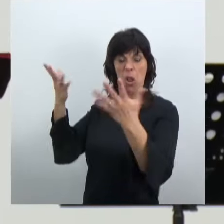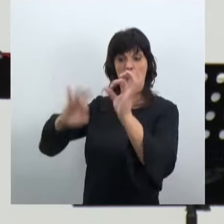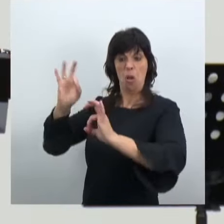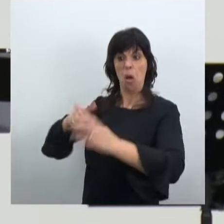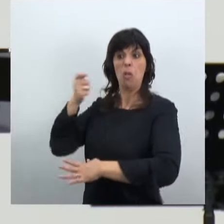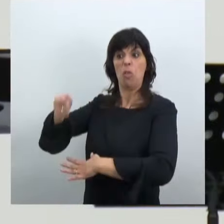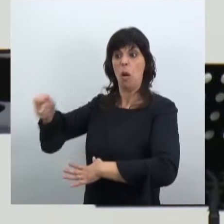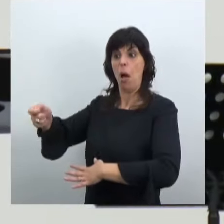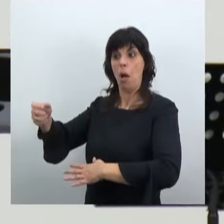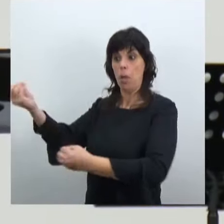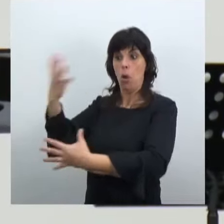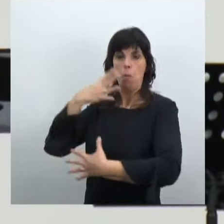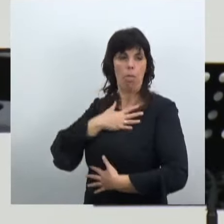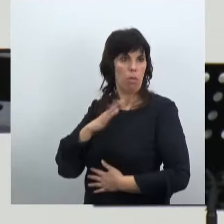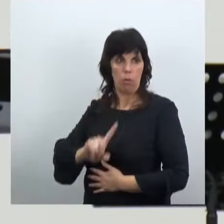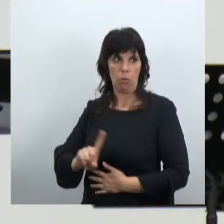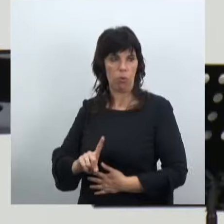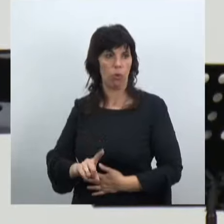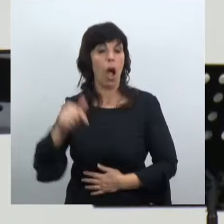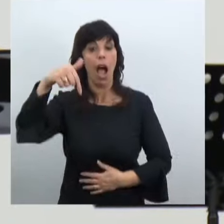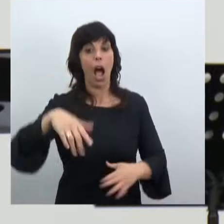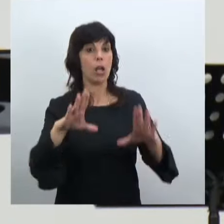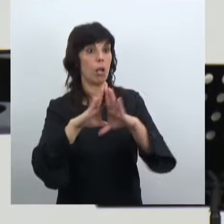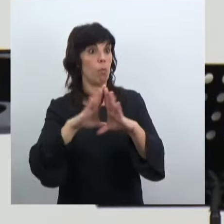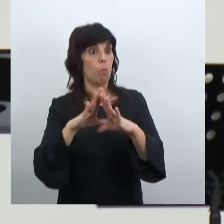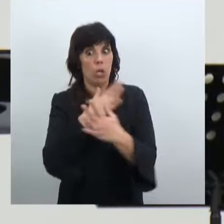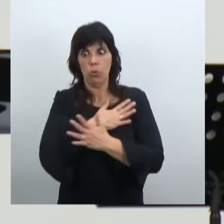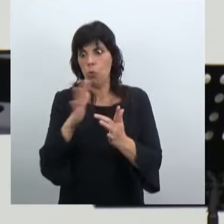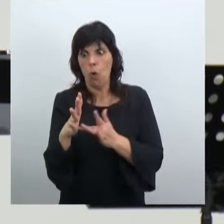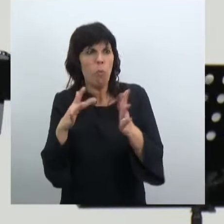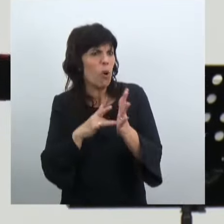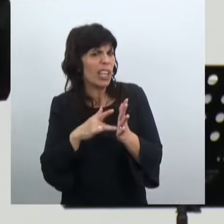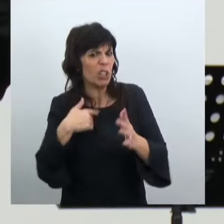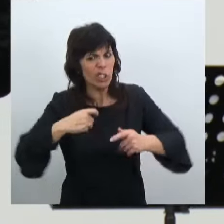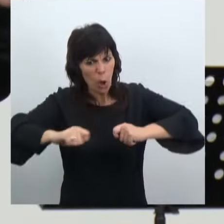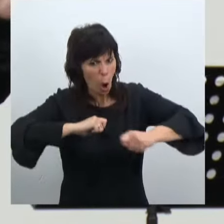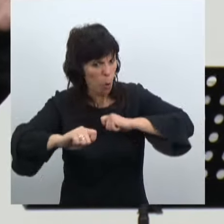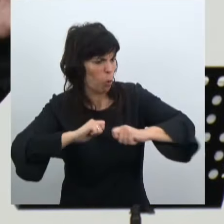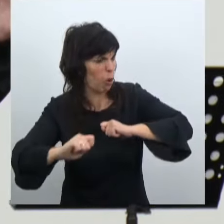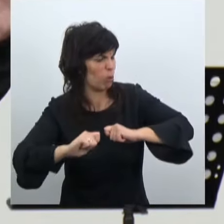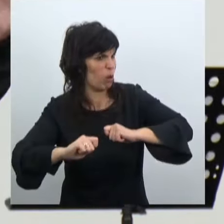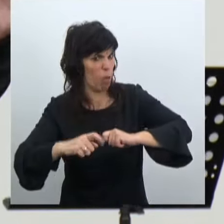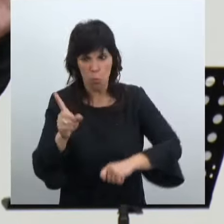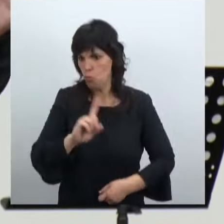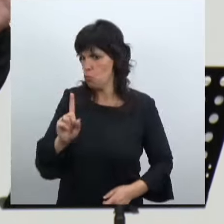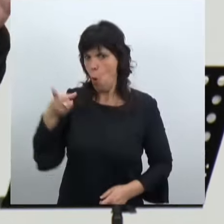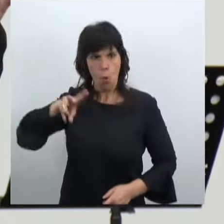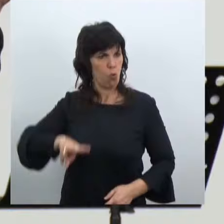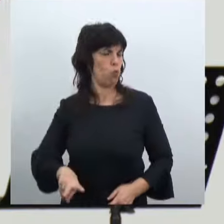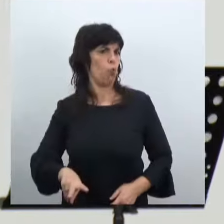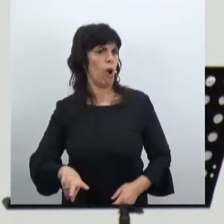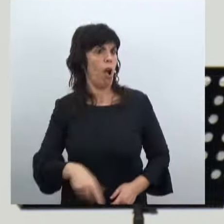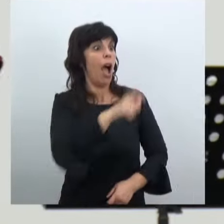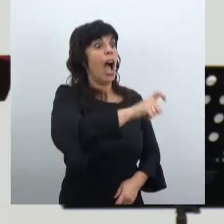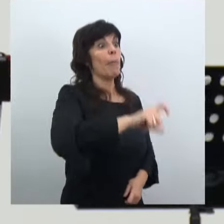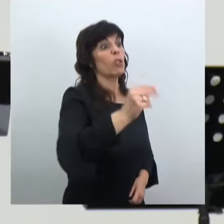Pasión por Cristo jamás he controlado, jamás controlaré quién da